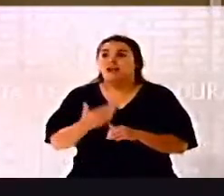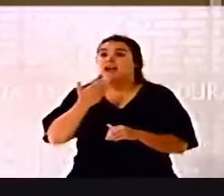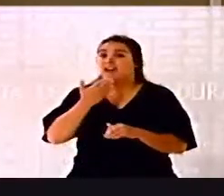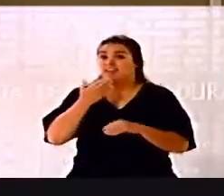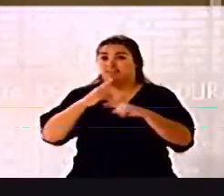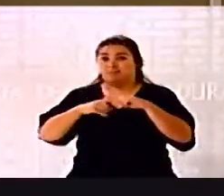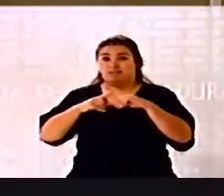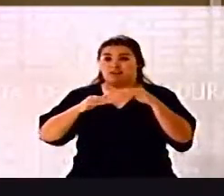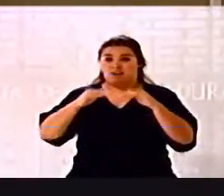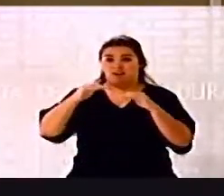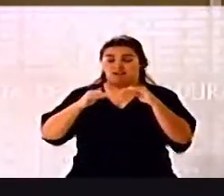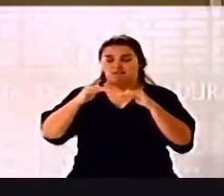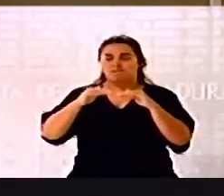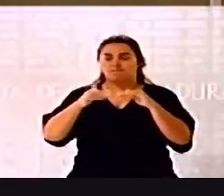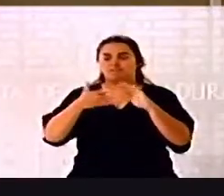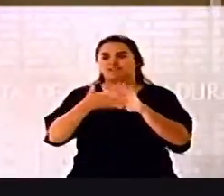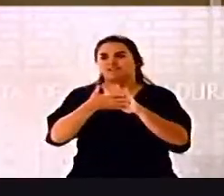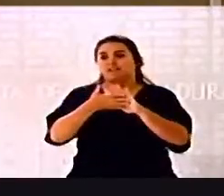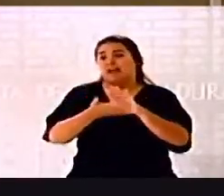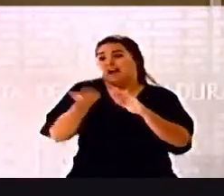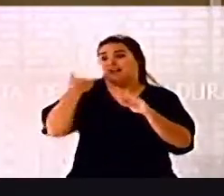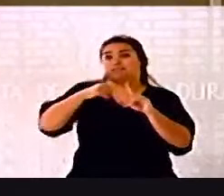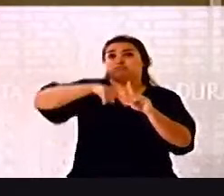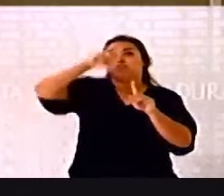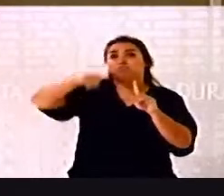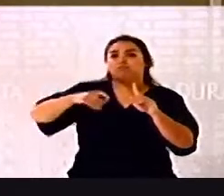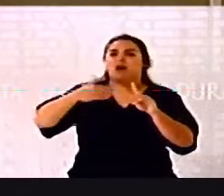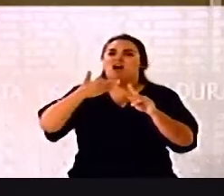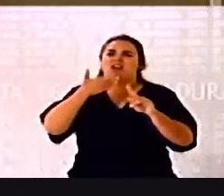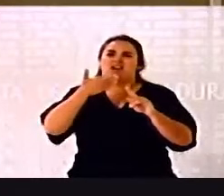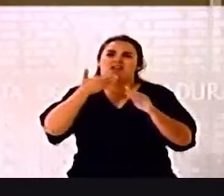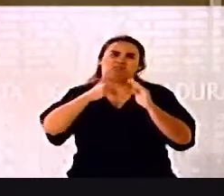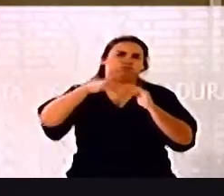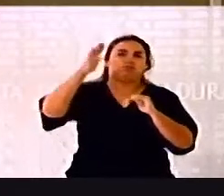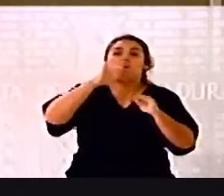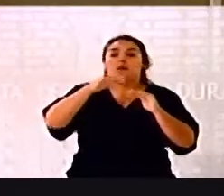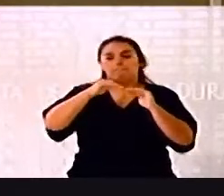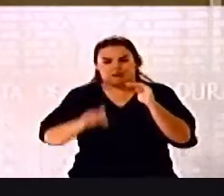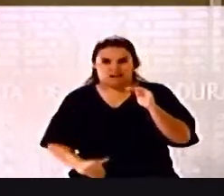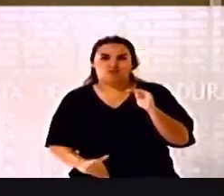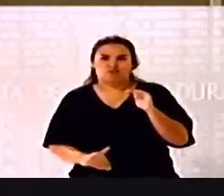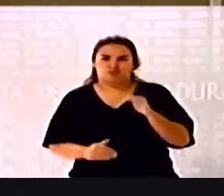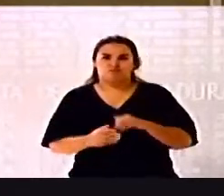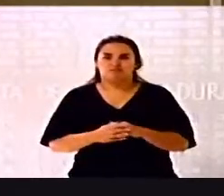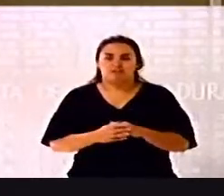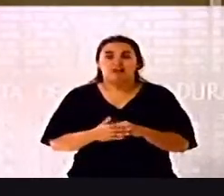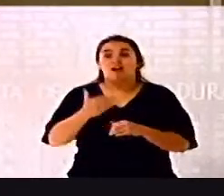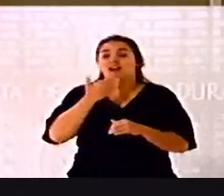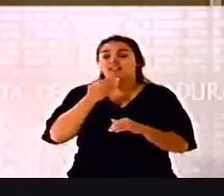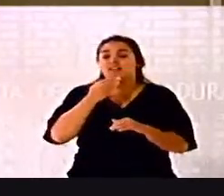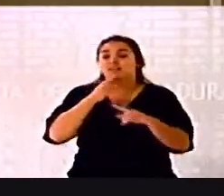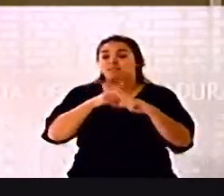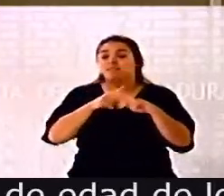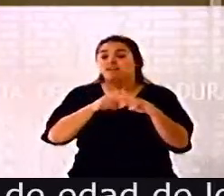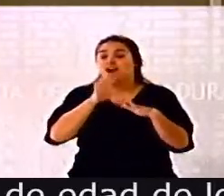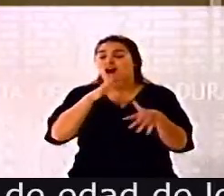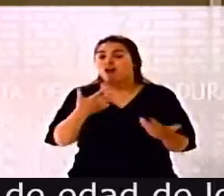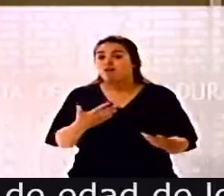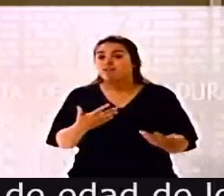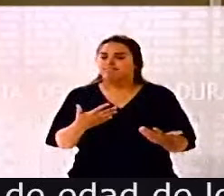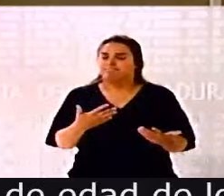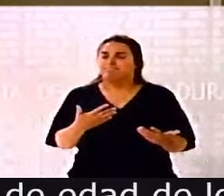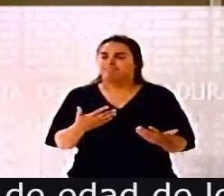pacientes les decía que era inferior al primer pico. La media de edad de los pacientes en la primera oleada era